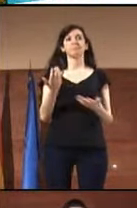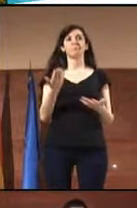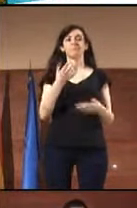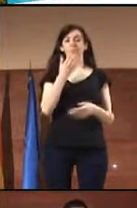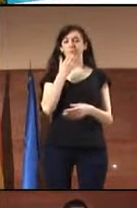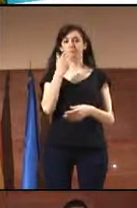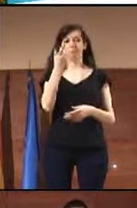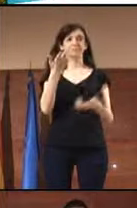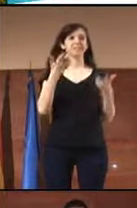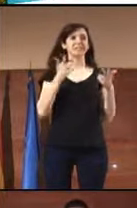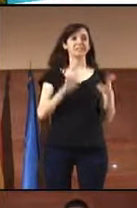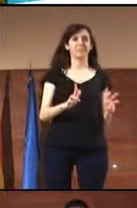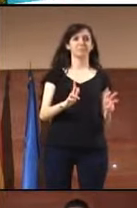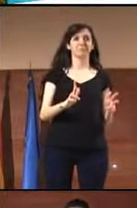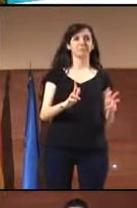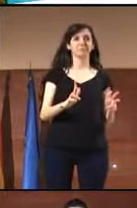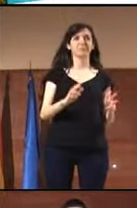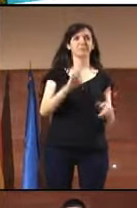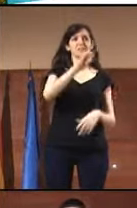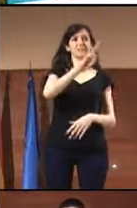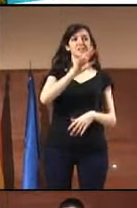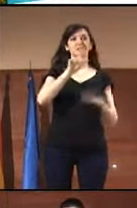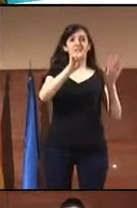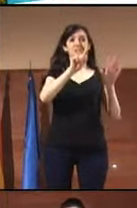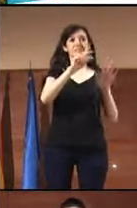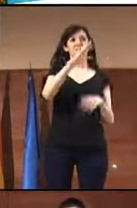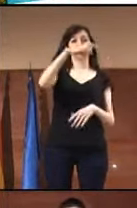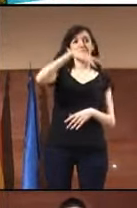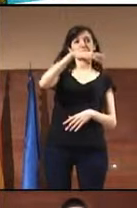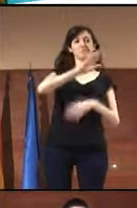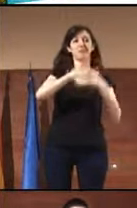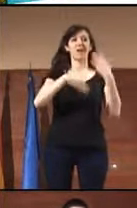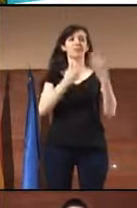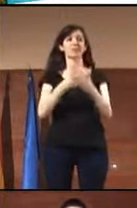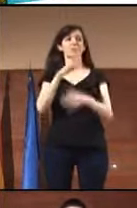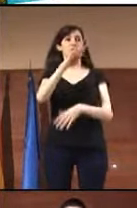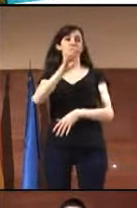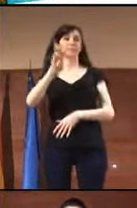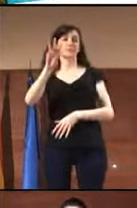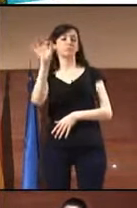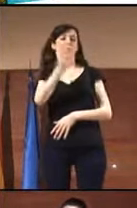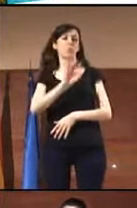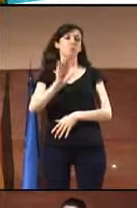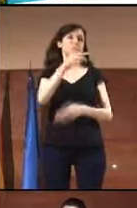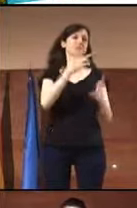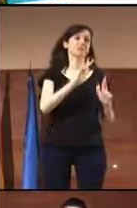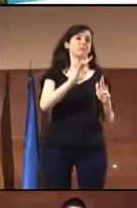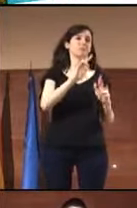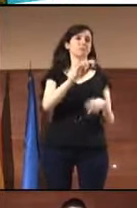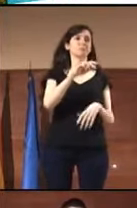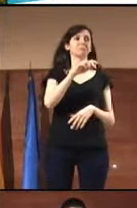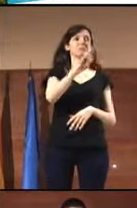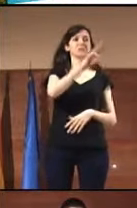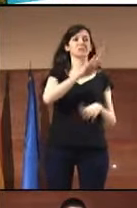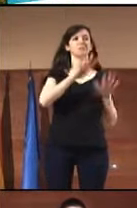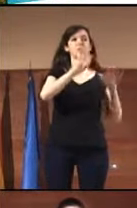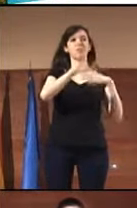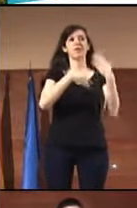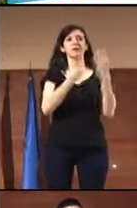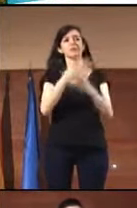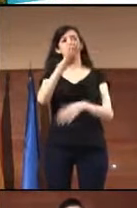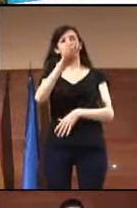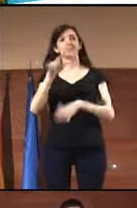una silla que vaya desde 36 centímetros hasta 43, o puedes tener una silla que te vaya desde 39 hasta